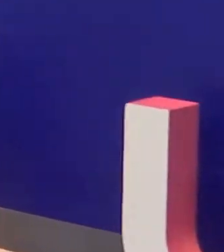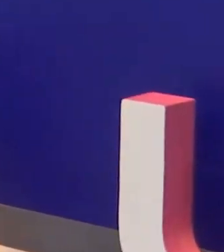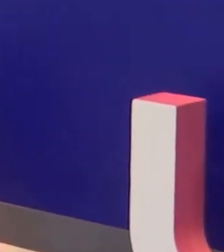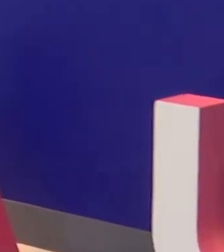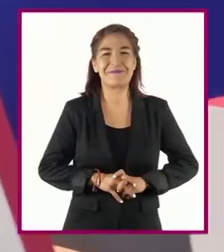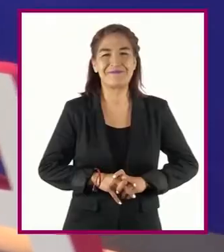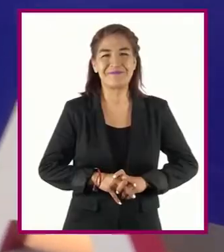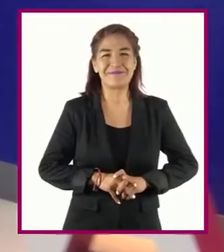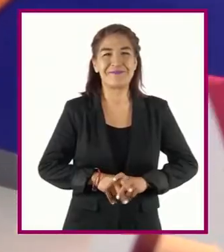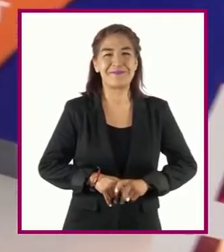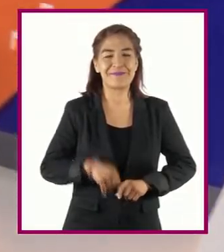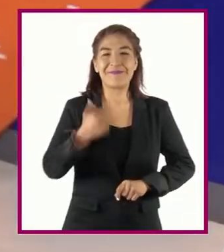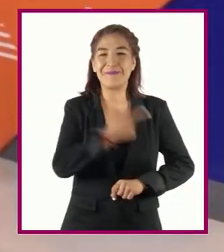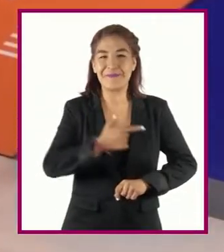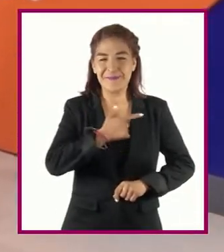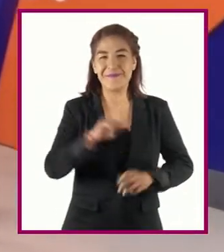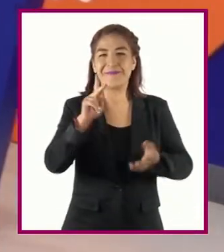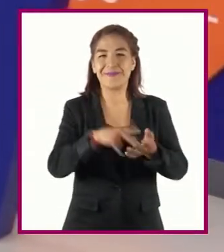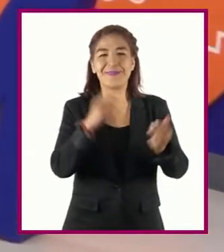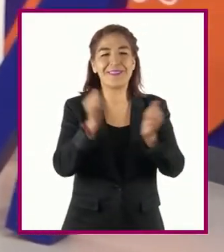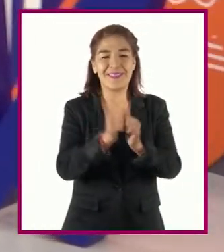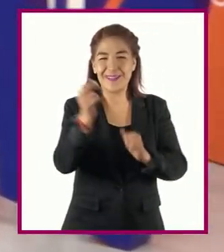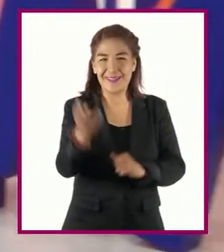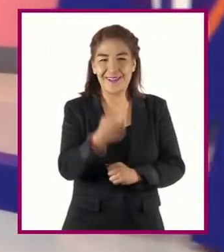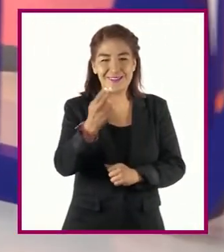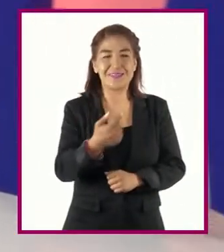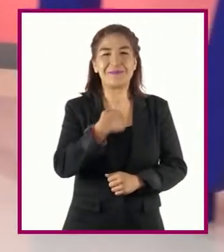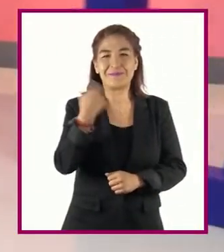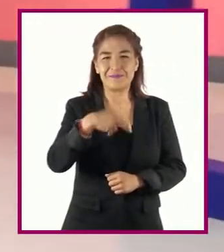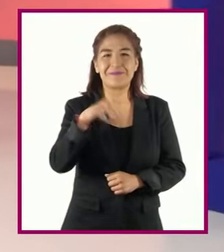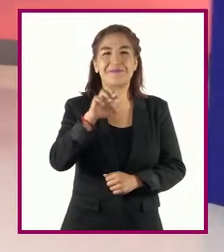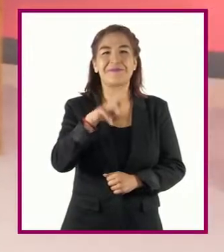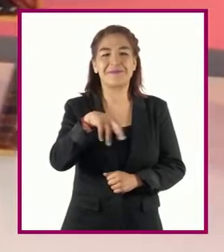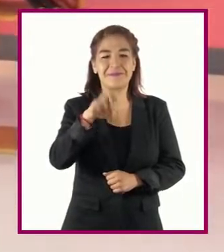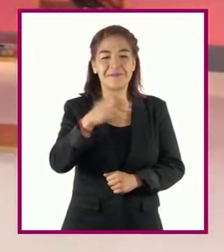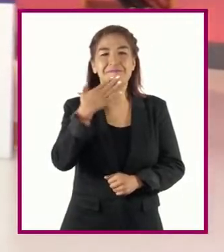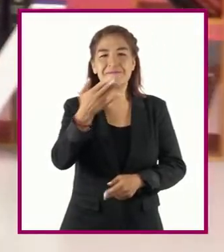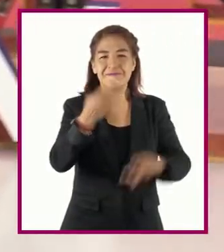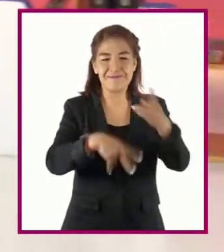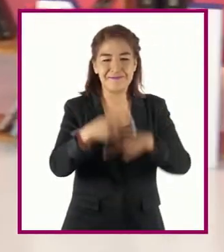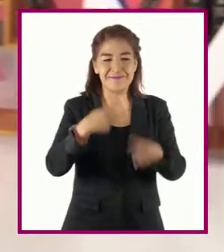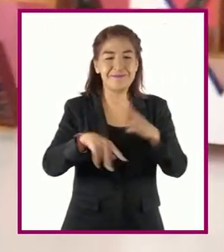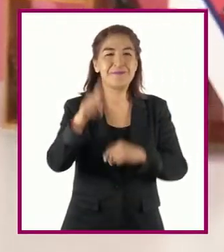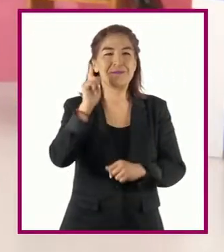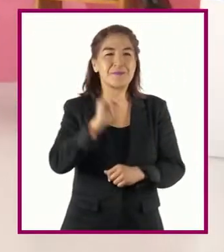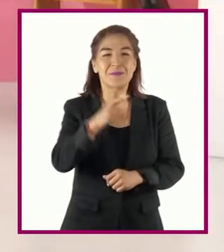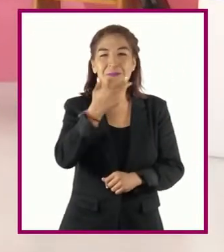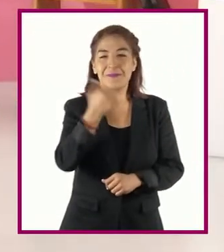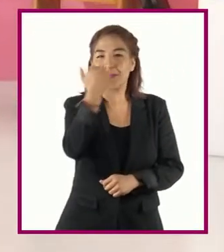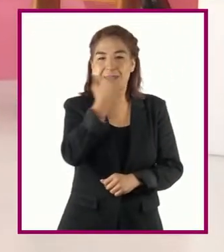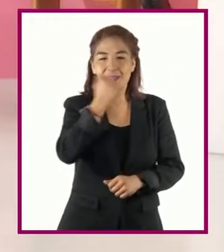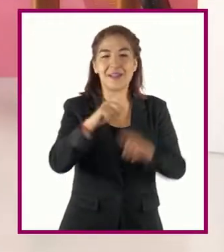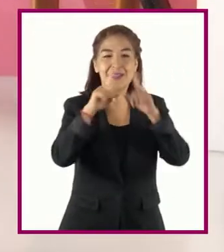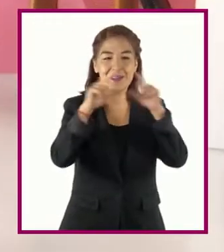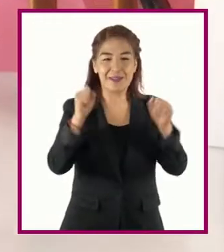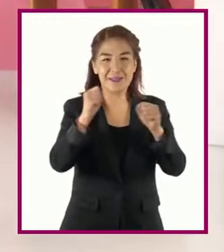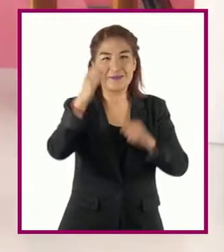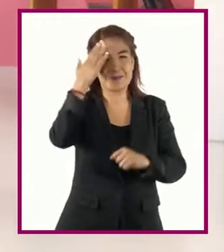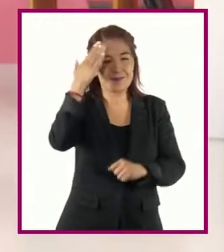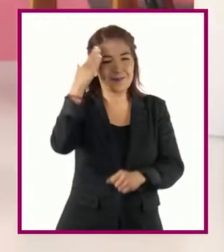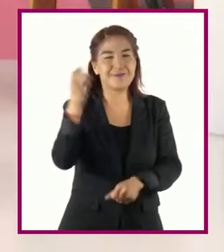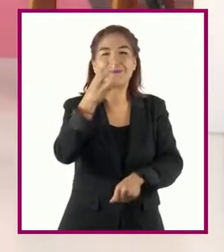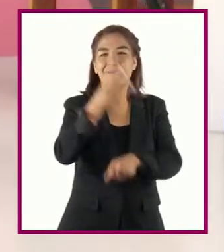Qué gusto estar nuevamente con ustedes. Soy Enrique Rodal y les doy la bienvenida a las alumnas y alumnos de lengua materna de tercer grado